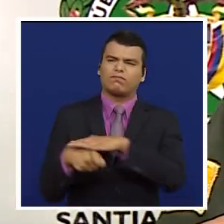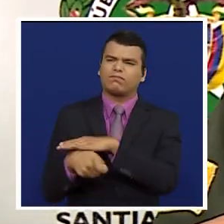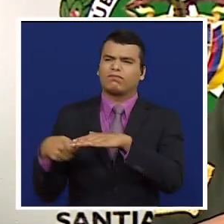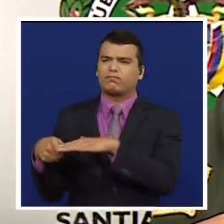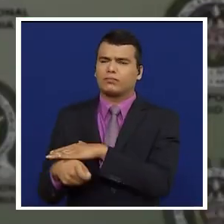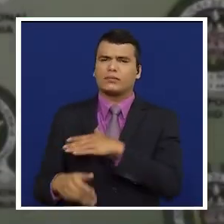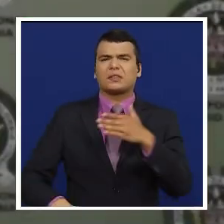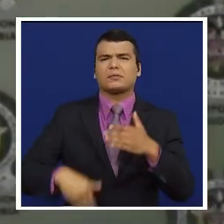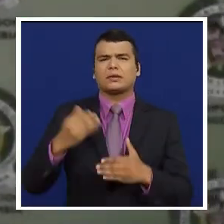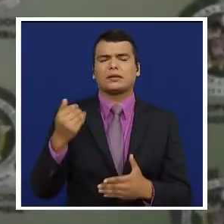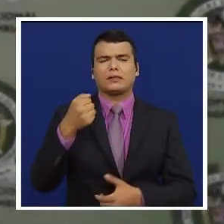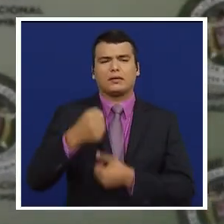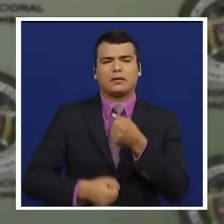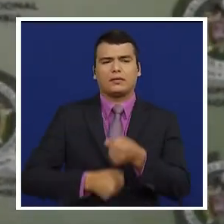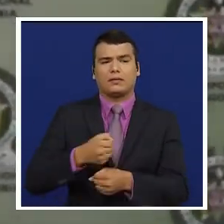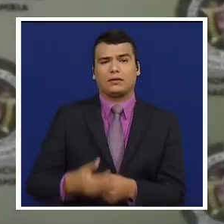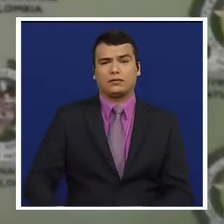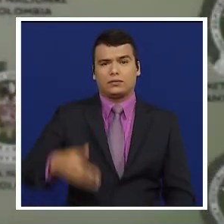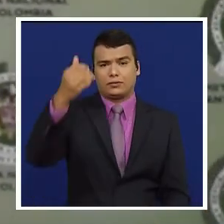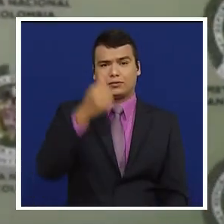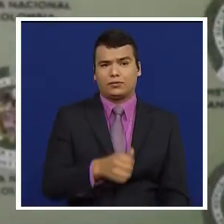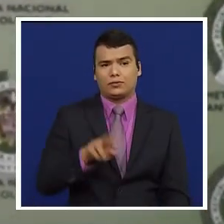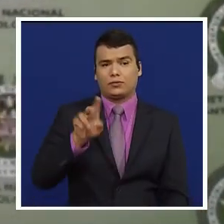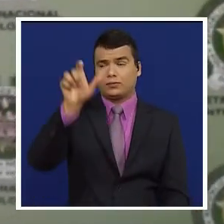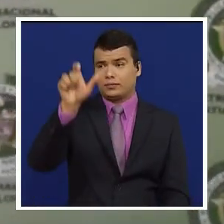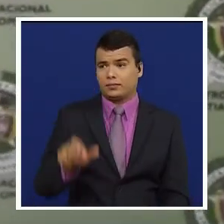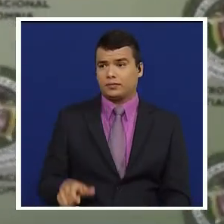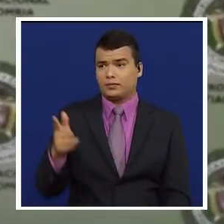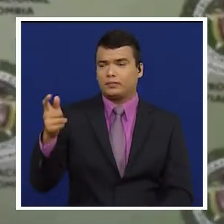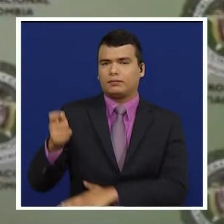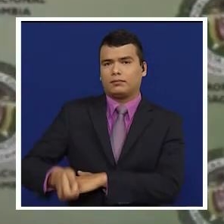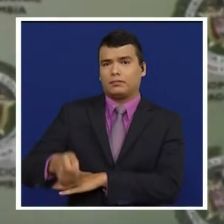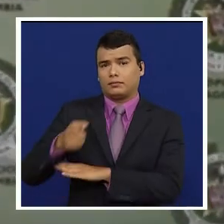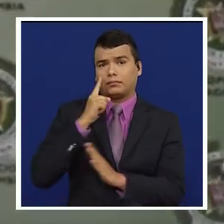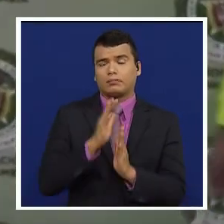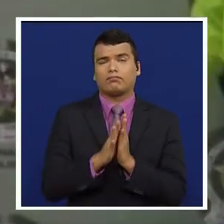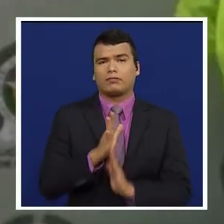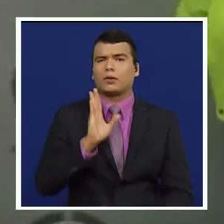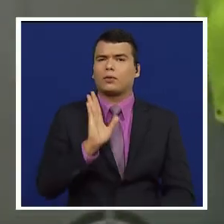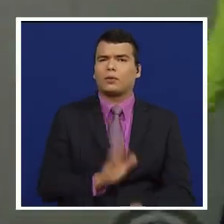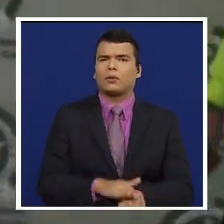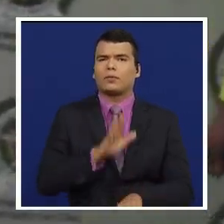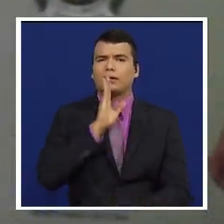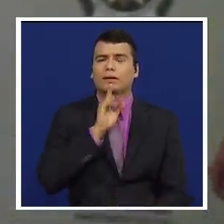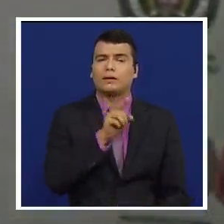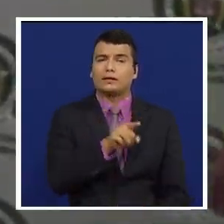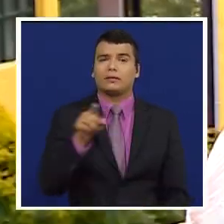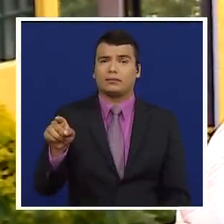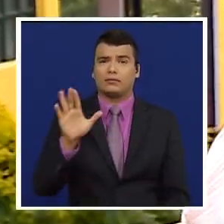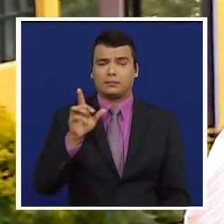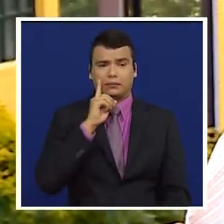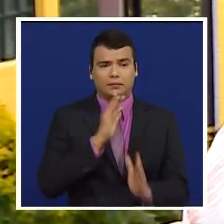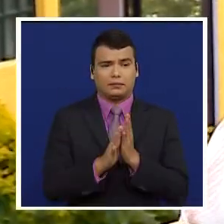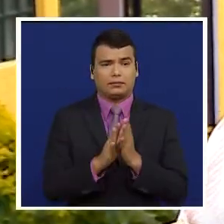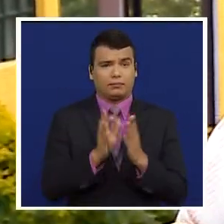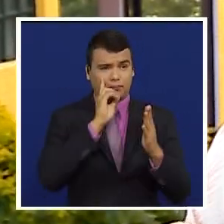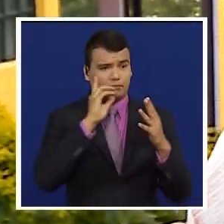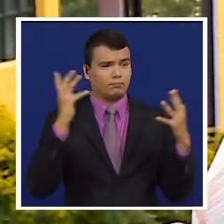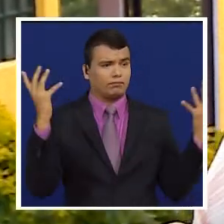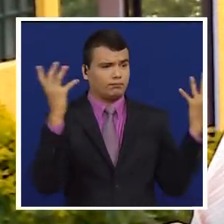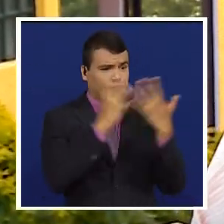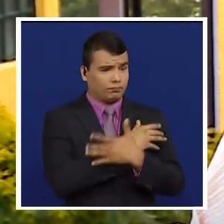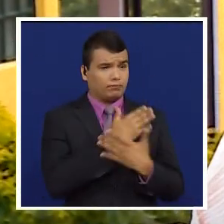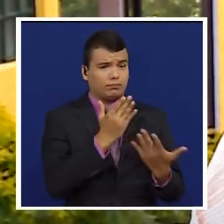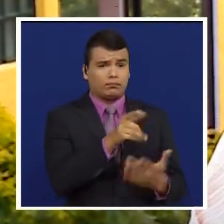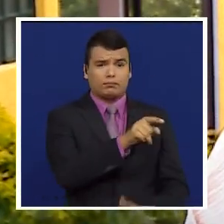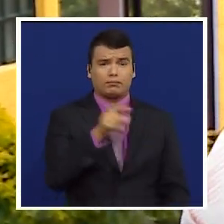los 12 años. El abogado Montaña atribuye a la policía gran parte de responsabilidad por estos hechos. Inaudito que estos